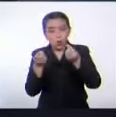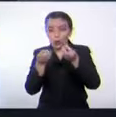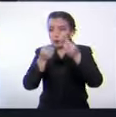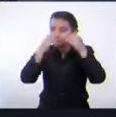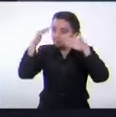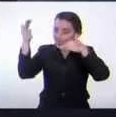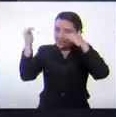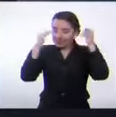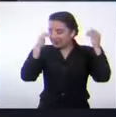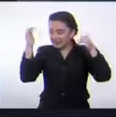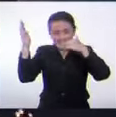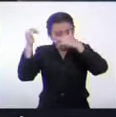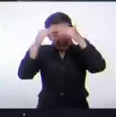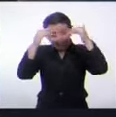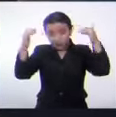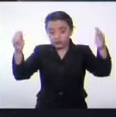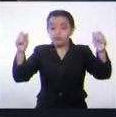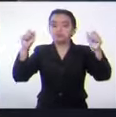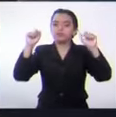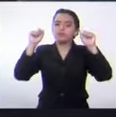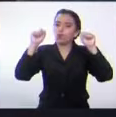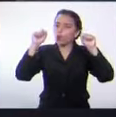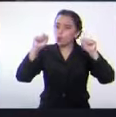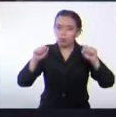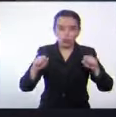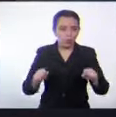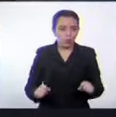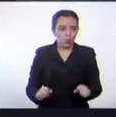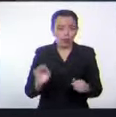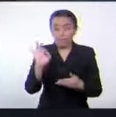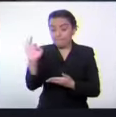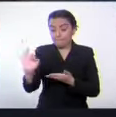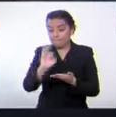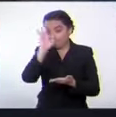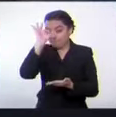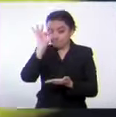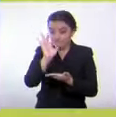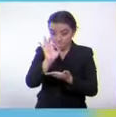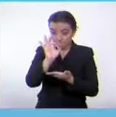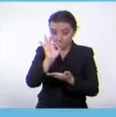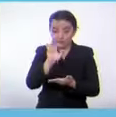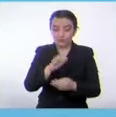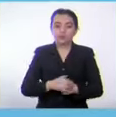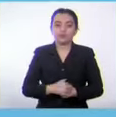de lograr producir determinadas calidades.